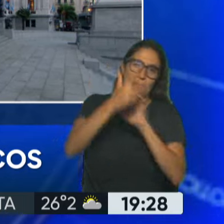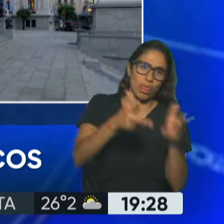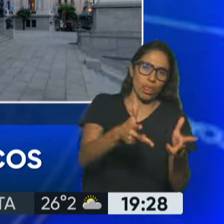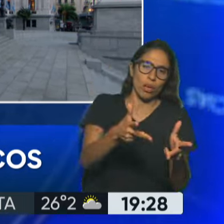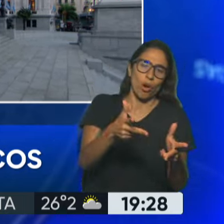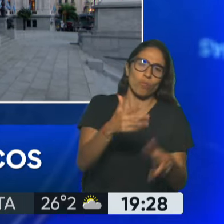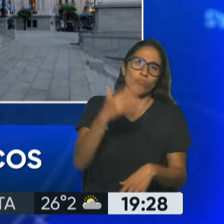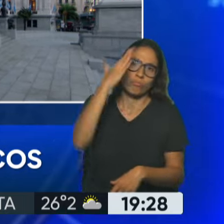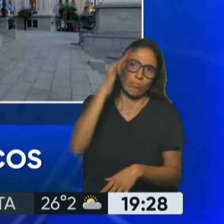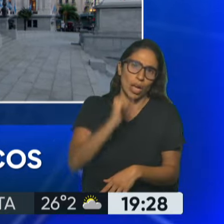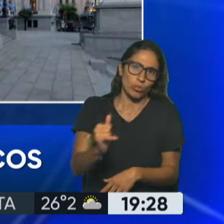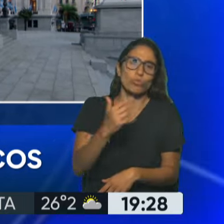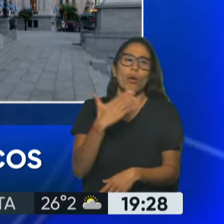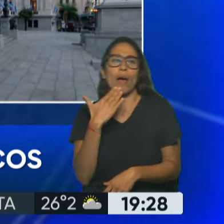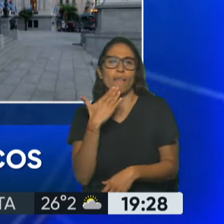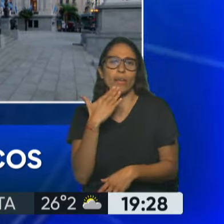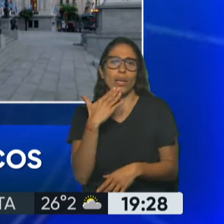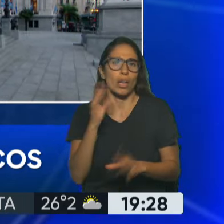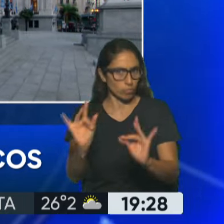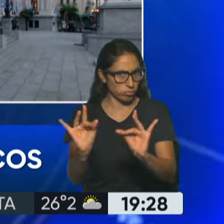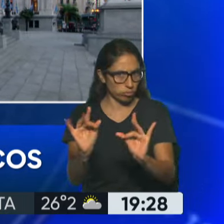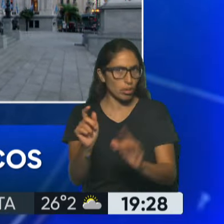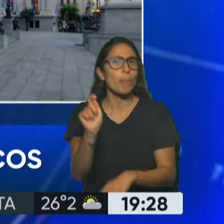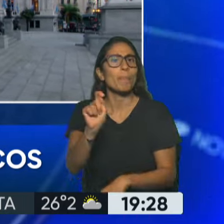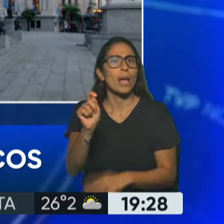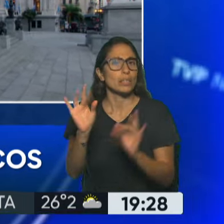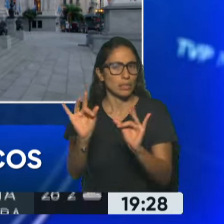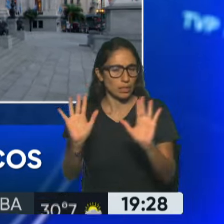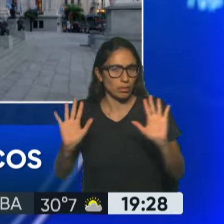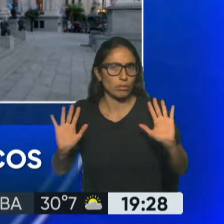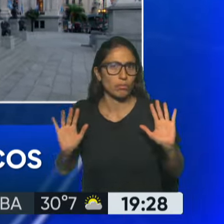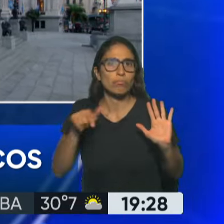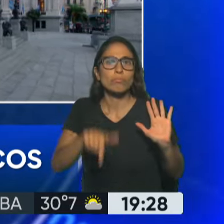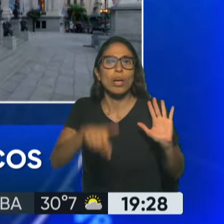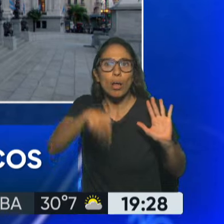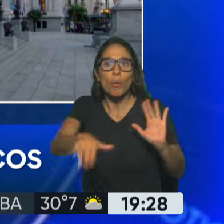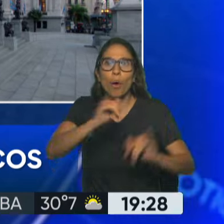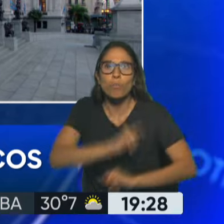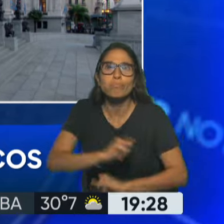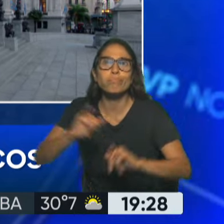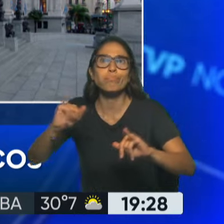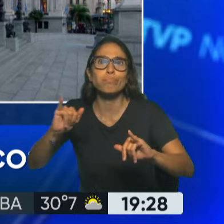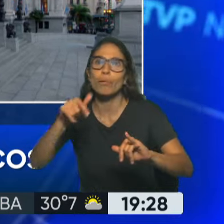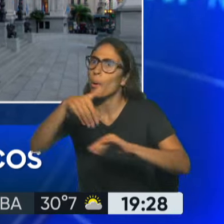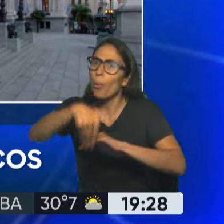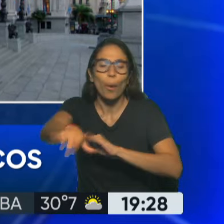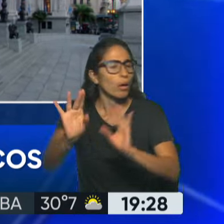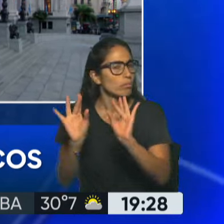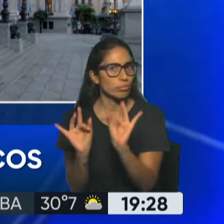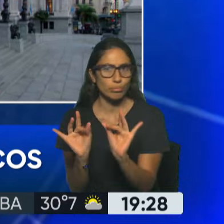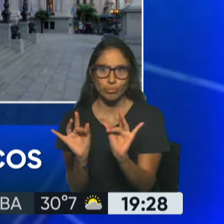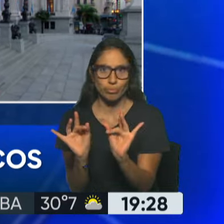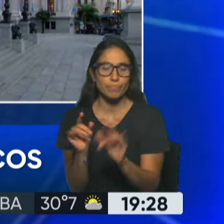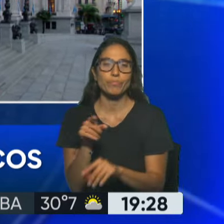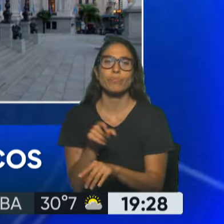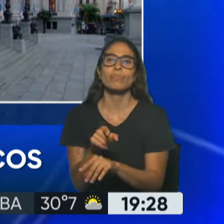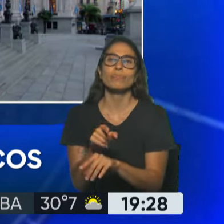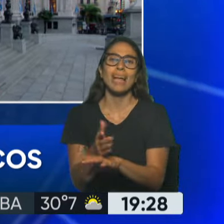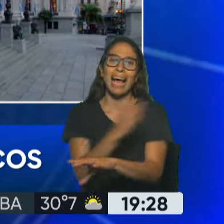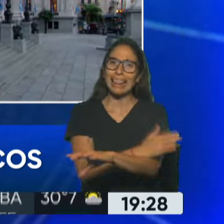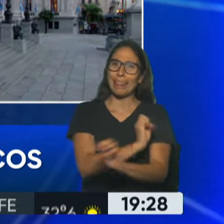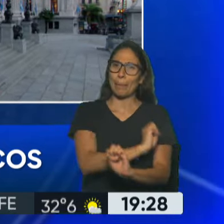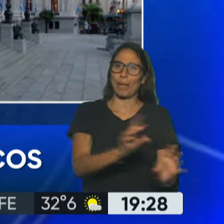va a ser va a decirle la gente lo peor No pasó ya lo había dicho con enero y febrero No claro marzo y abril yo te digo digamos Por